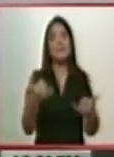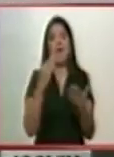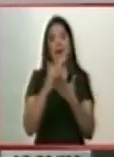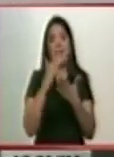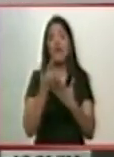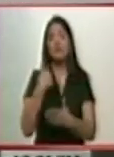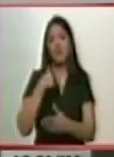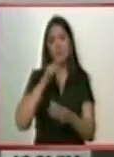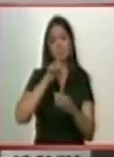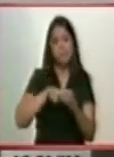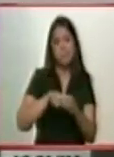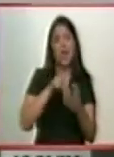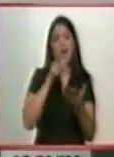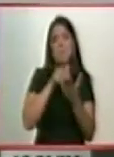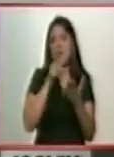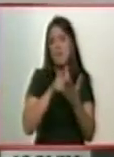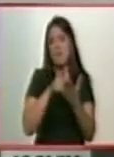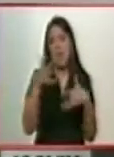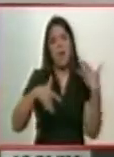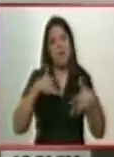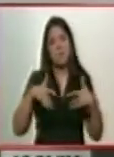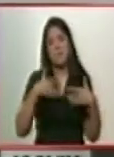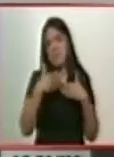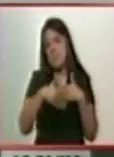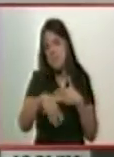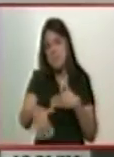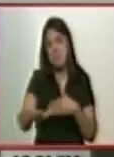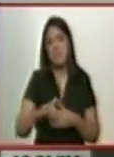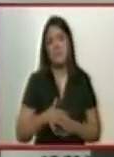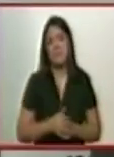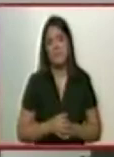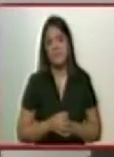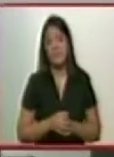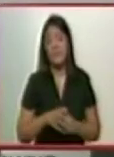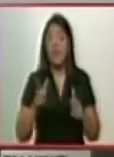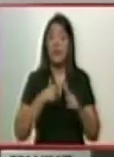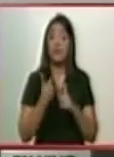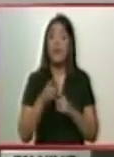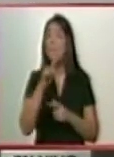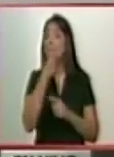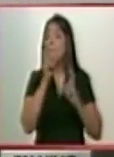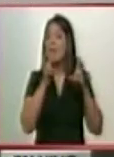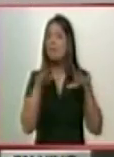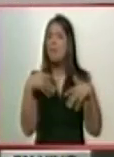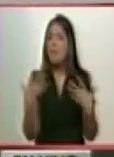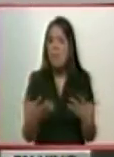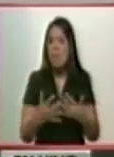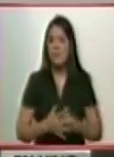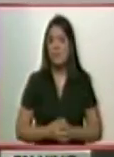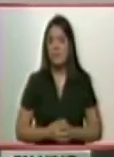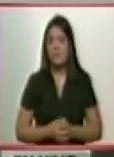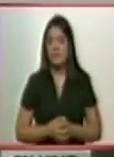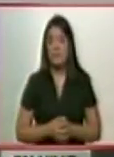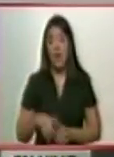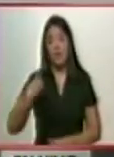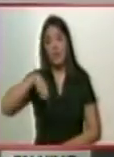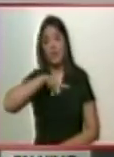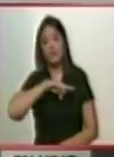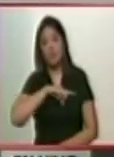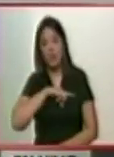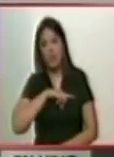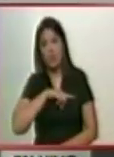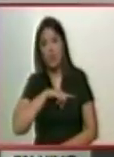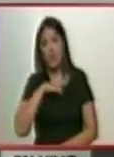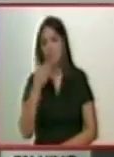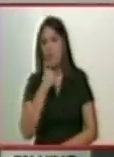incorporó en las actividades que se vayan haciendo a lo largo del año el primer tema tiene que ver precisamente con nosotros no estamos en una